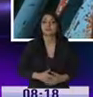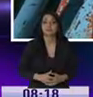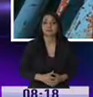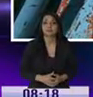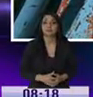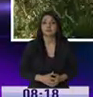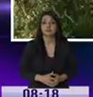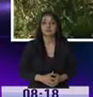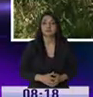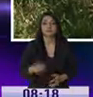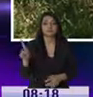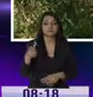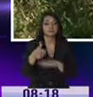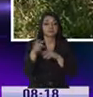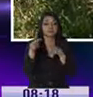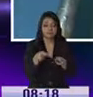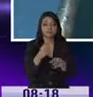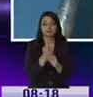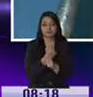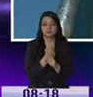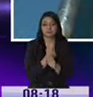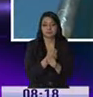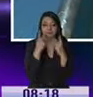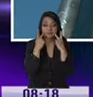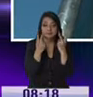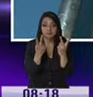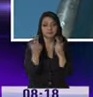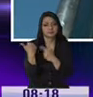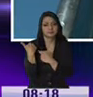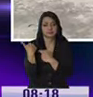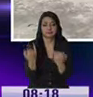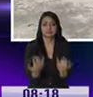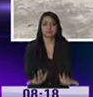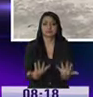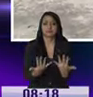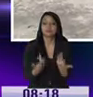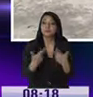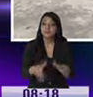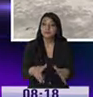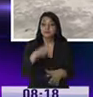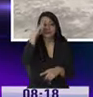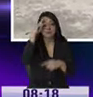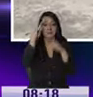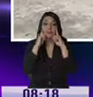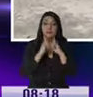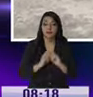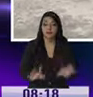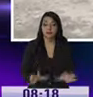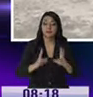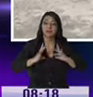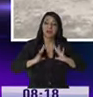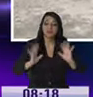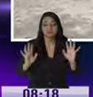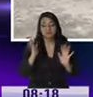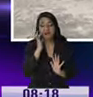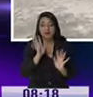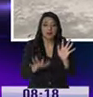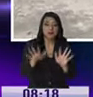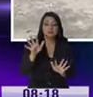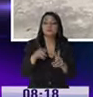autoridades, ese es el trabajo, lo estoy viendo de ustedes, esta maleza crecida. Ya viene verano, por lo menos este verano medio raro que estamos teniendo,